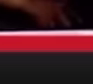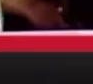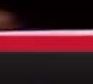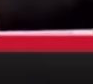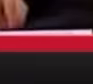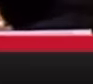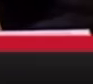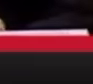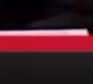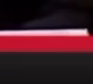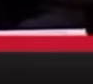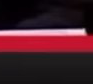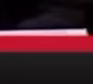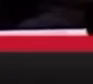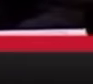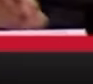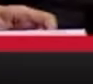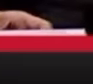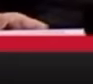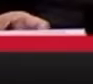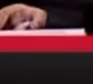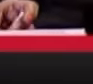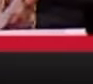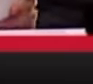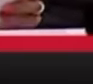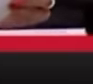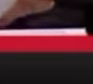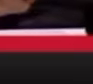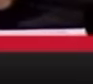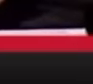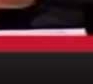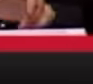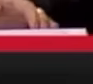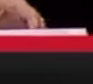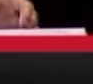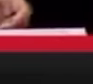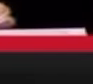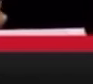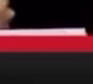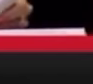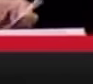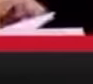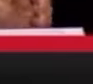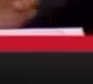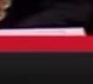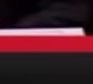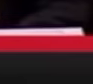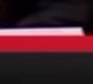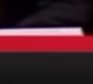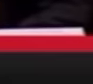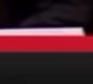una vez que existe un alcalde electo. También quiero hacer mención que cuando se produjo la